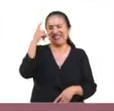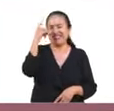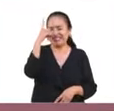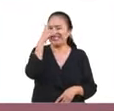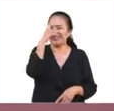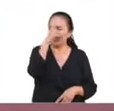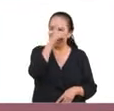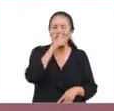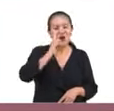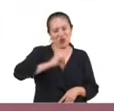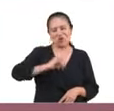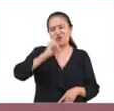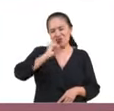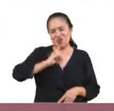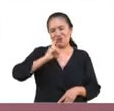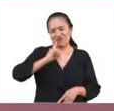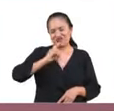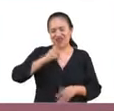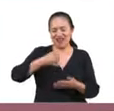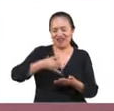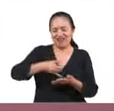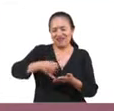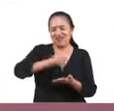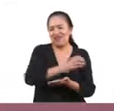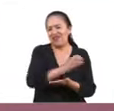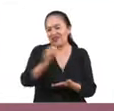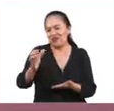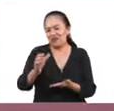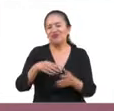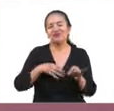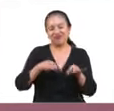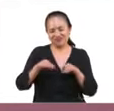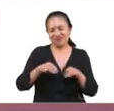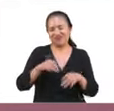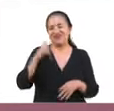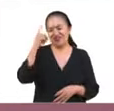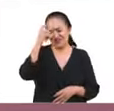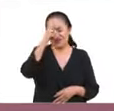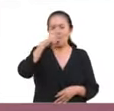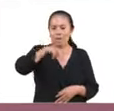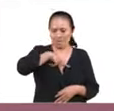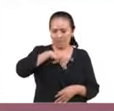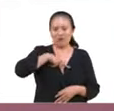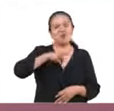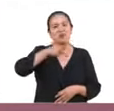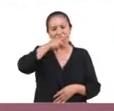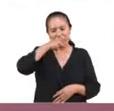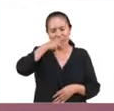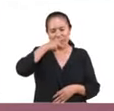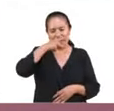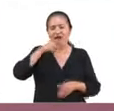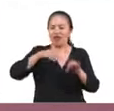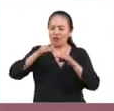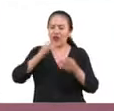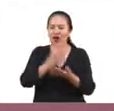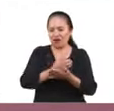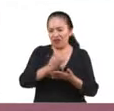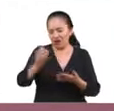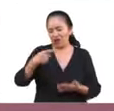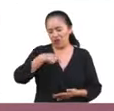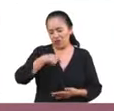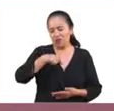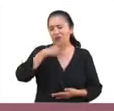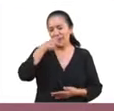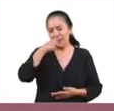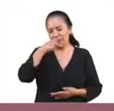de las mujeres en el ámbito rural. Soy hija de campesino y siempre lo he dicho con mucho orgullo. Así